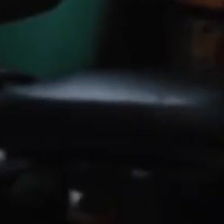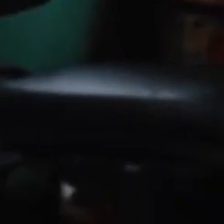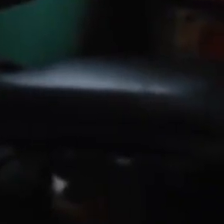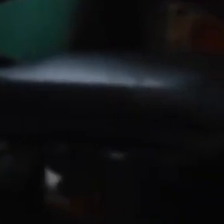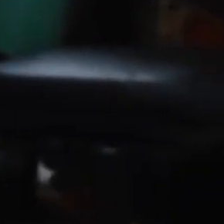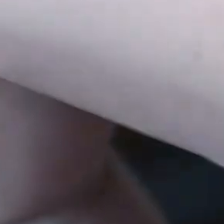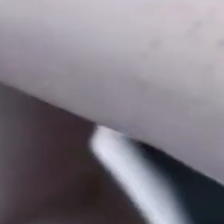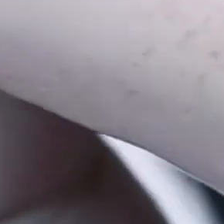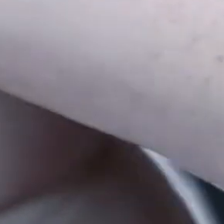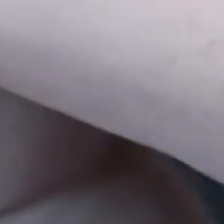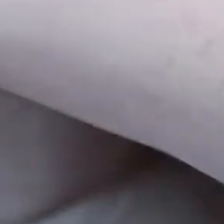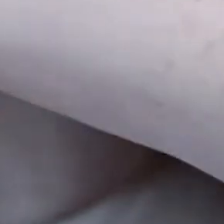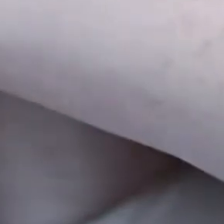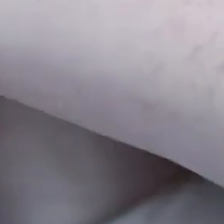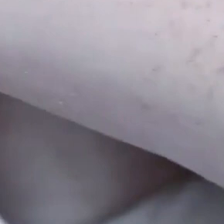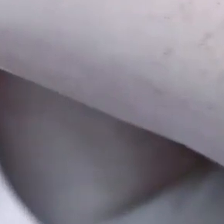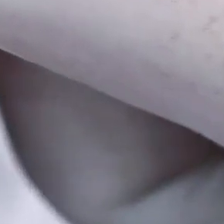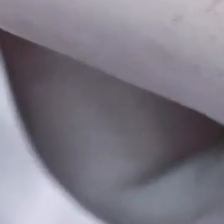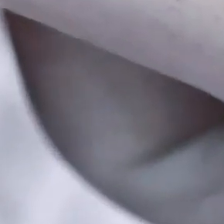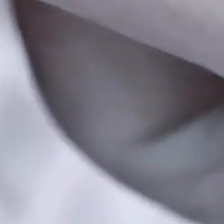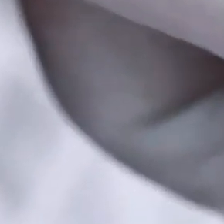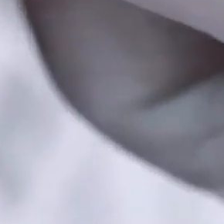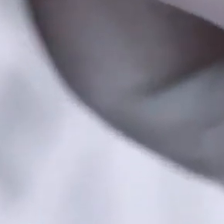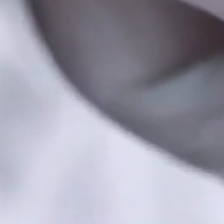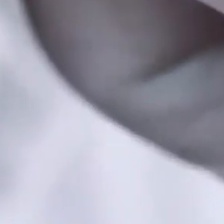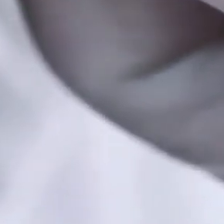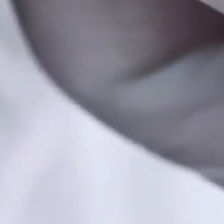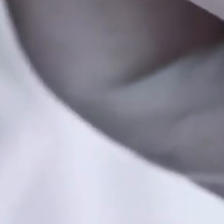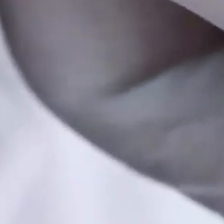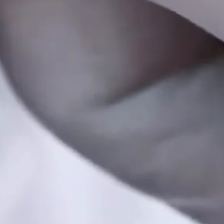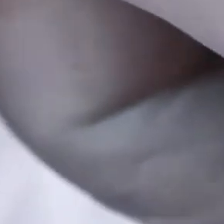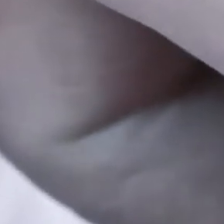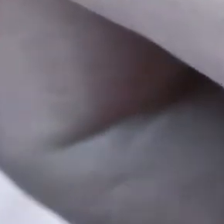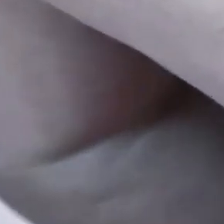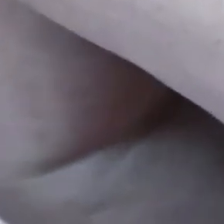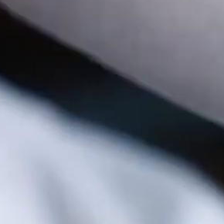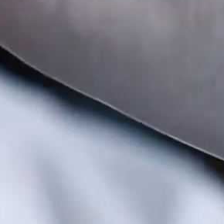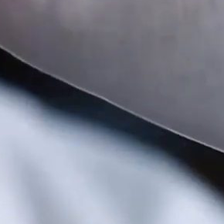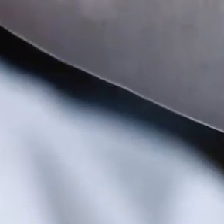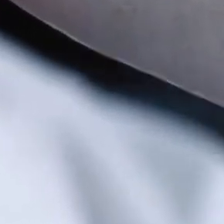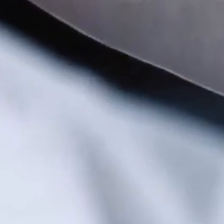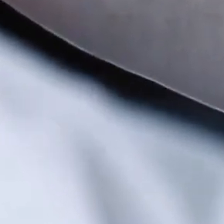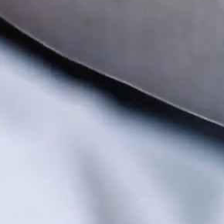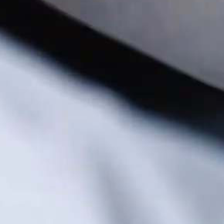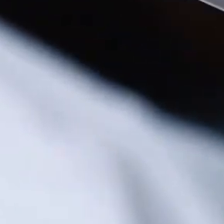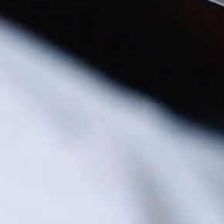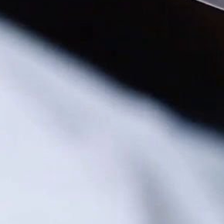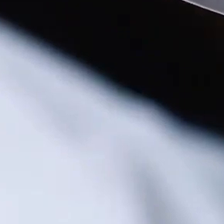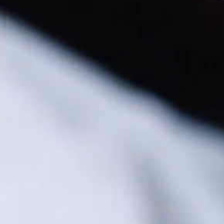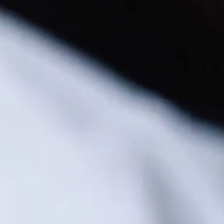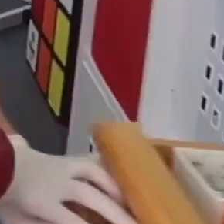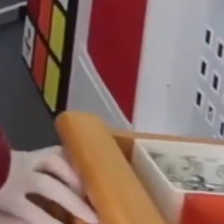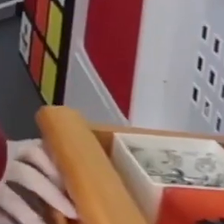que los niños uruguayos de bajos niveles socioeconómicos y que concurren a escuelas públicas presentan un mayor nivel